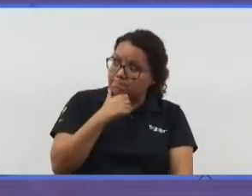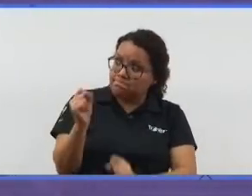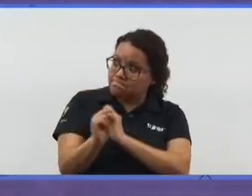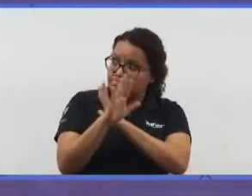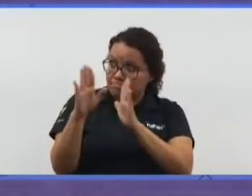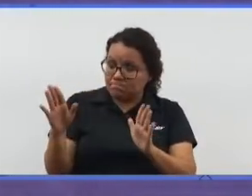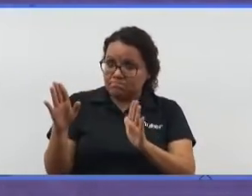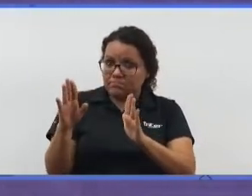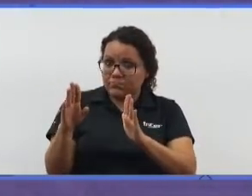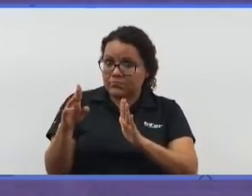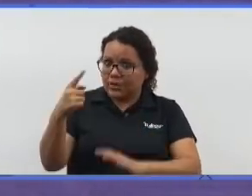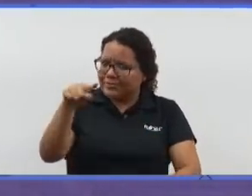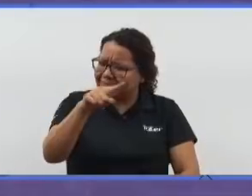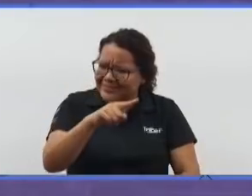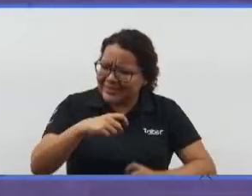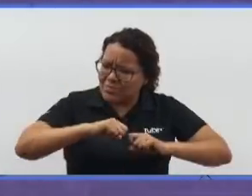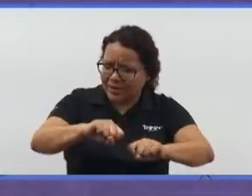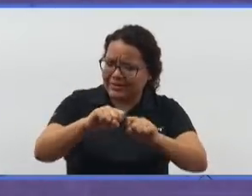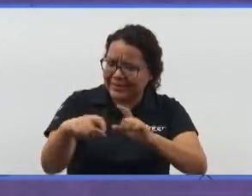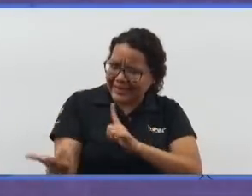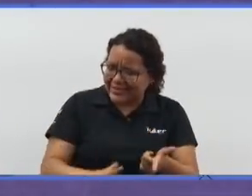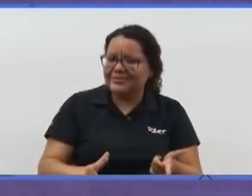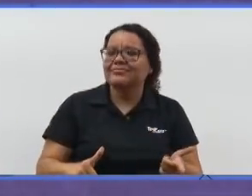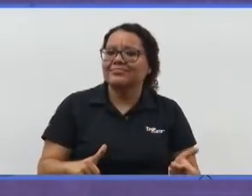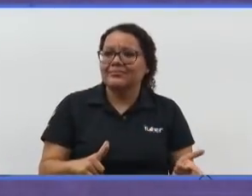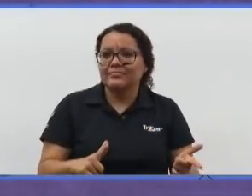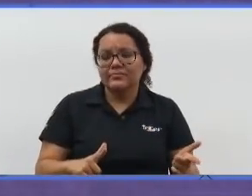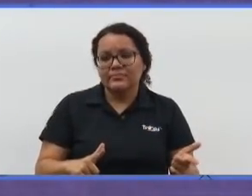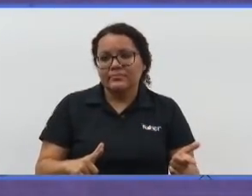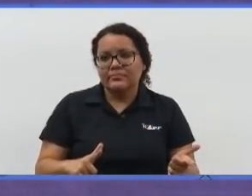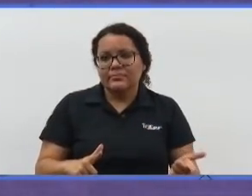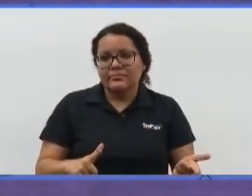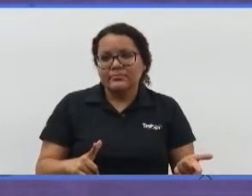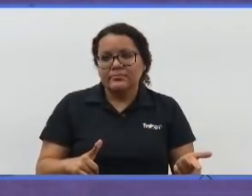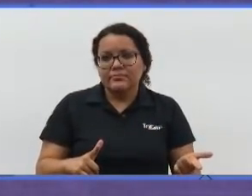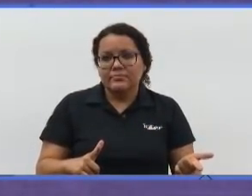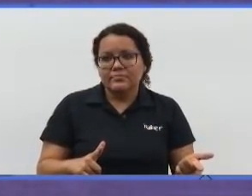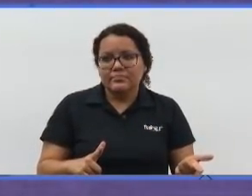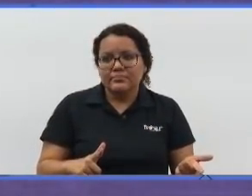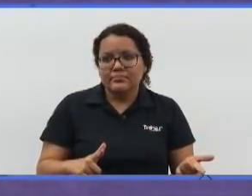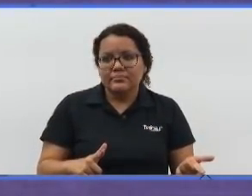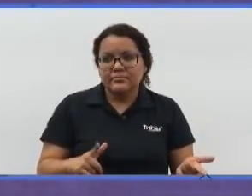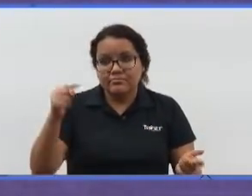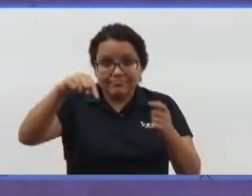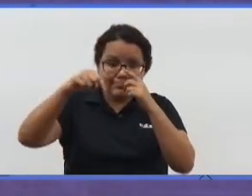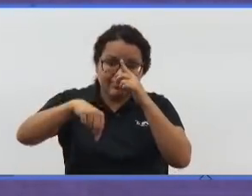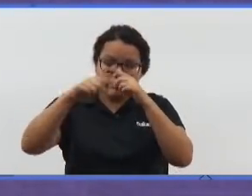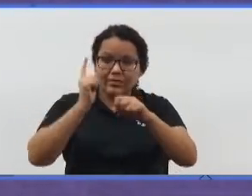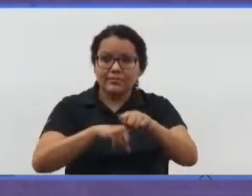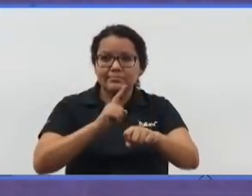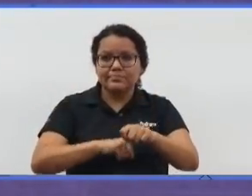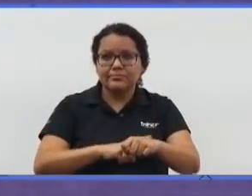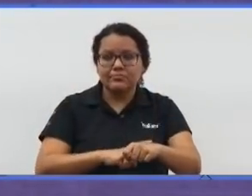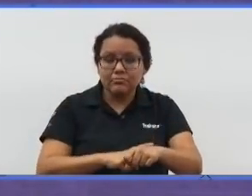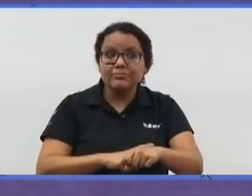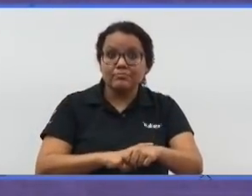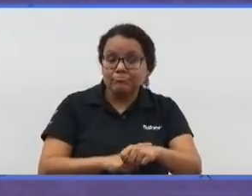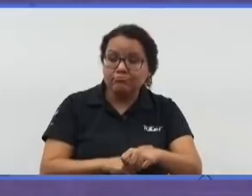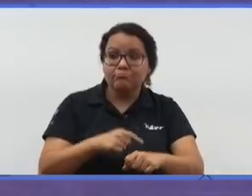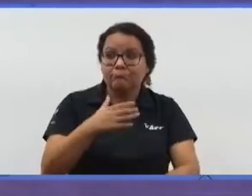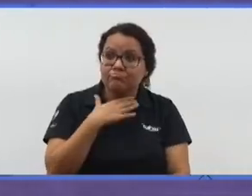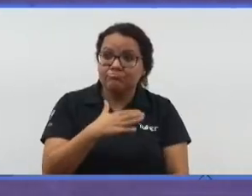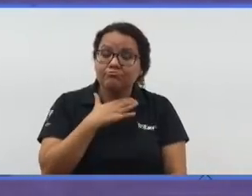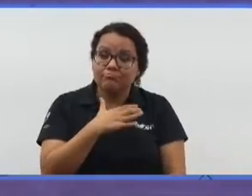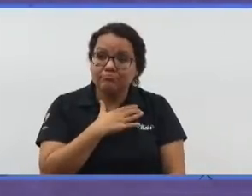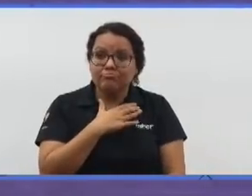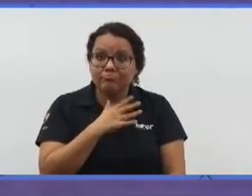está usted preparado para la muerte el día de hoy hoy en una época tan tan traumática para todos